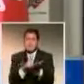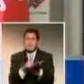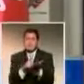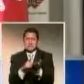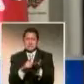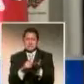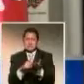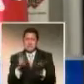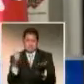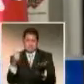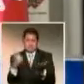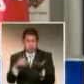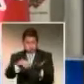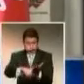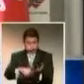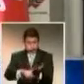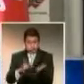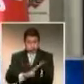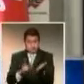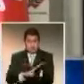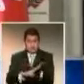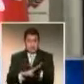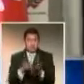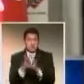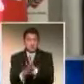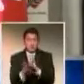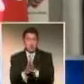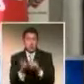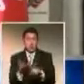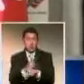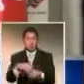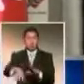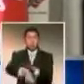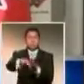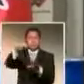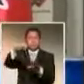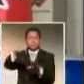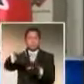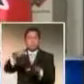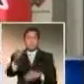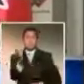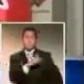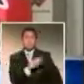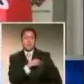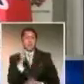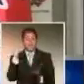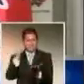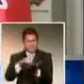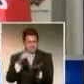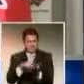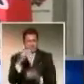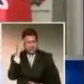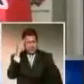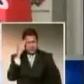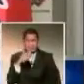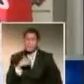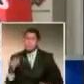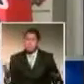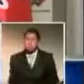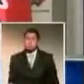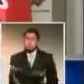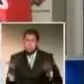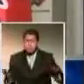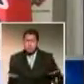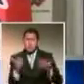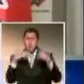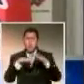en la verificación ciudadana por medio de un sorteo para premiar a los participantes, porque queremos estimular